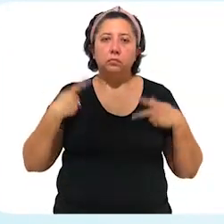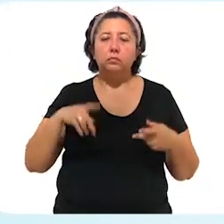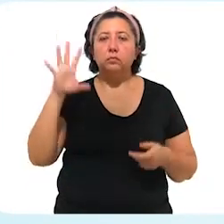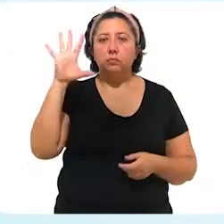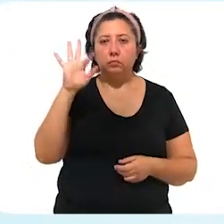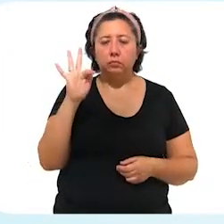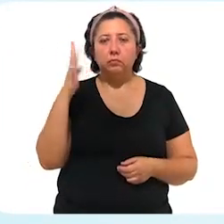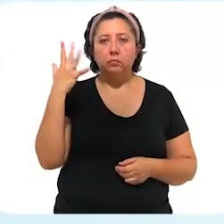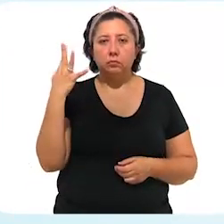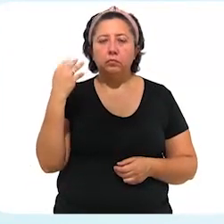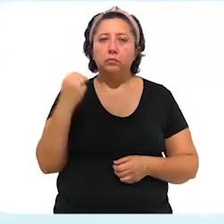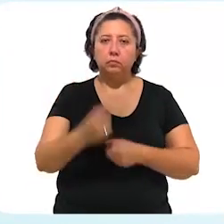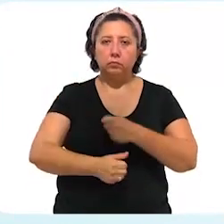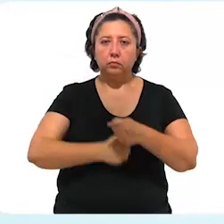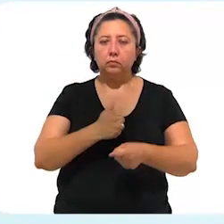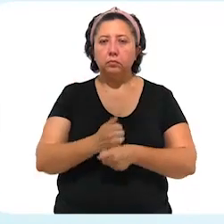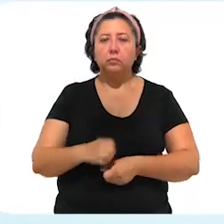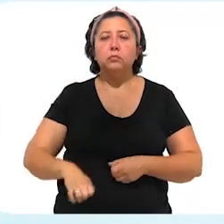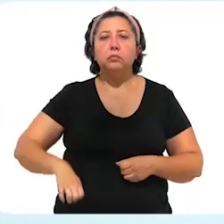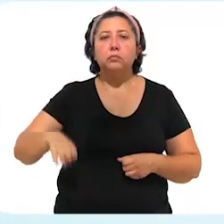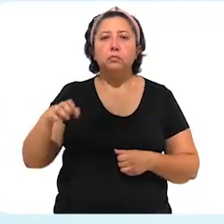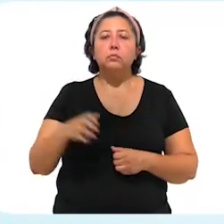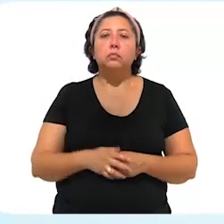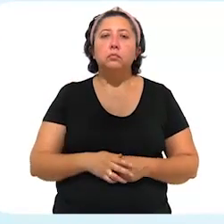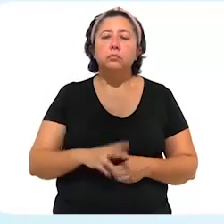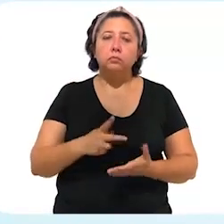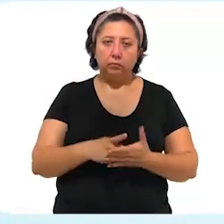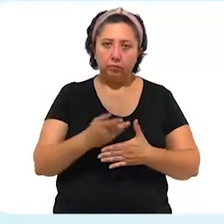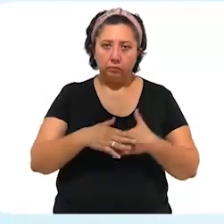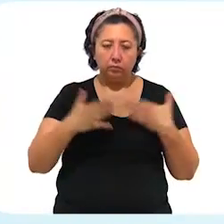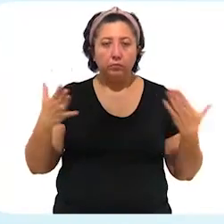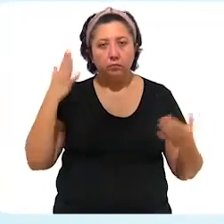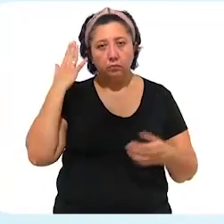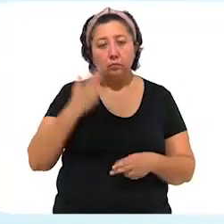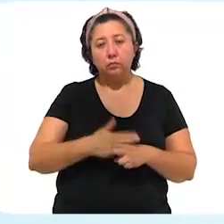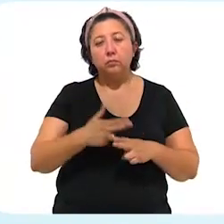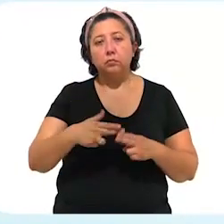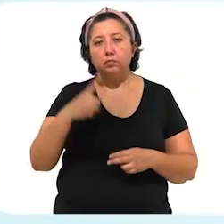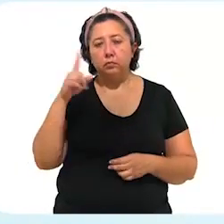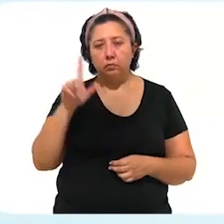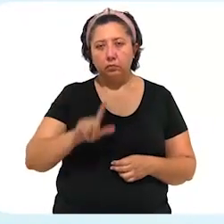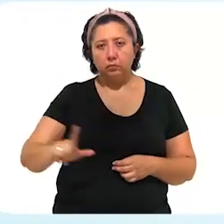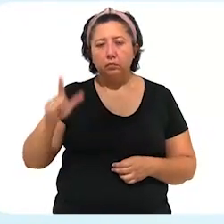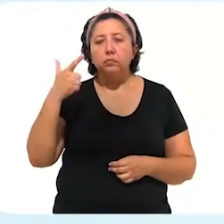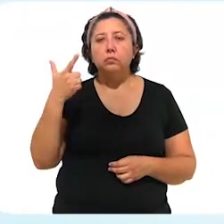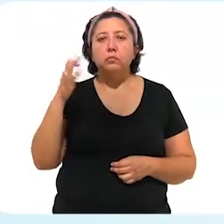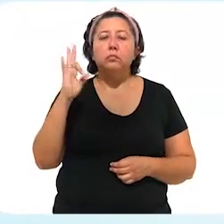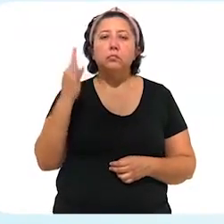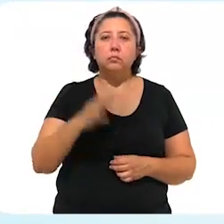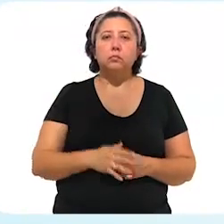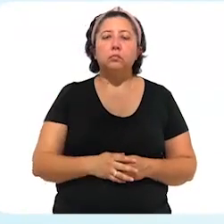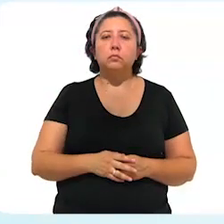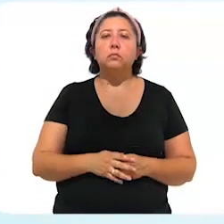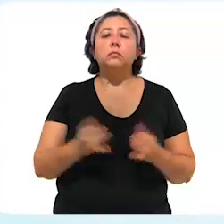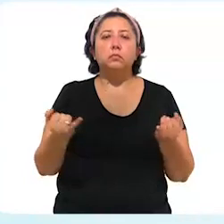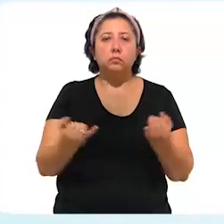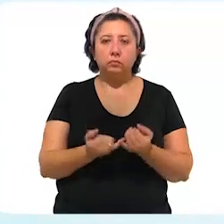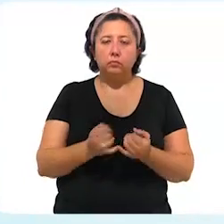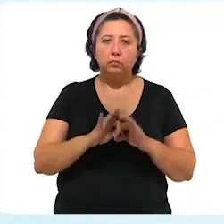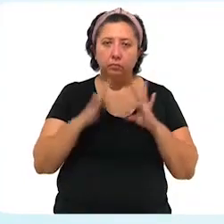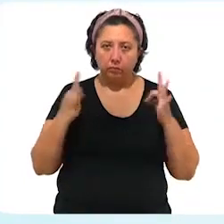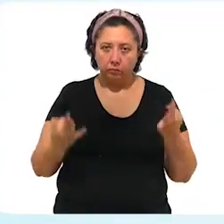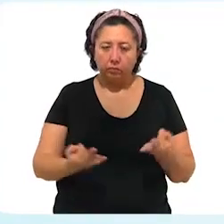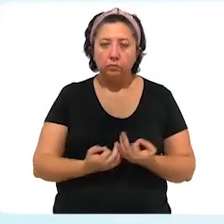población de 40 a 59 años de edad, proceso que se prolongará hasta el lunes 7 de febrero. De igual